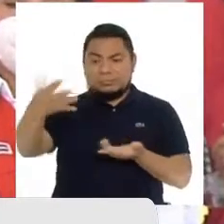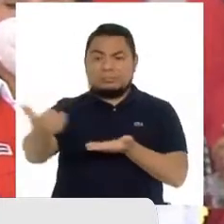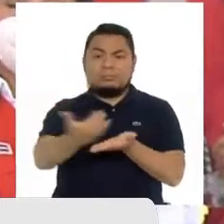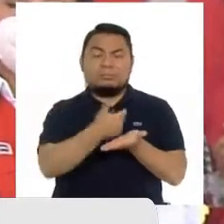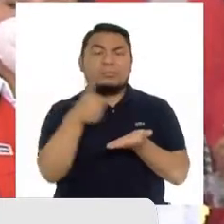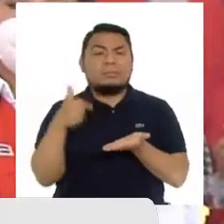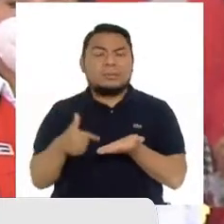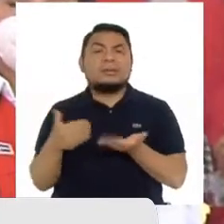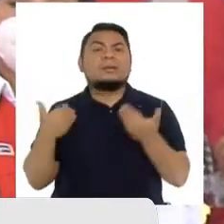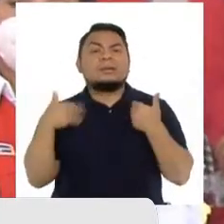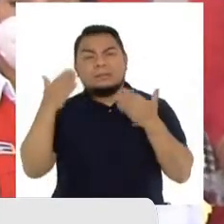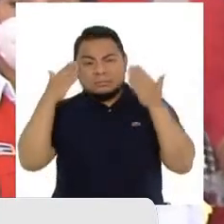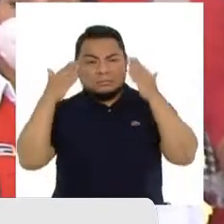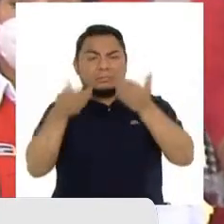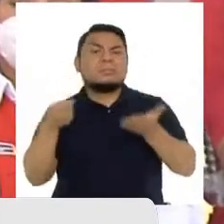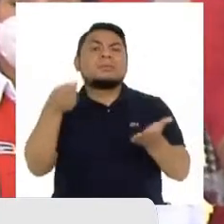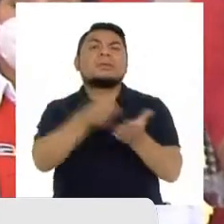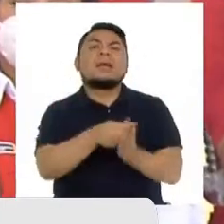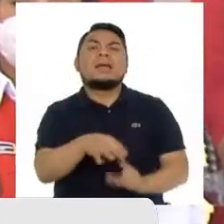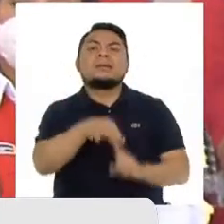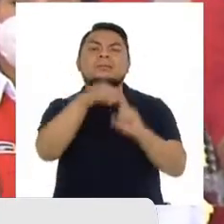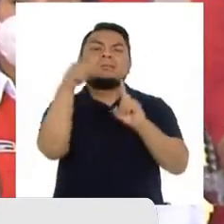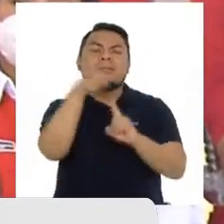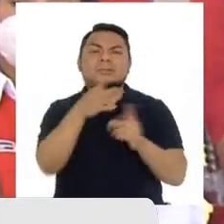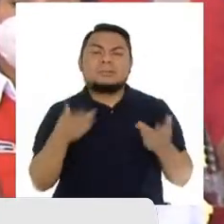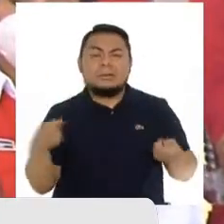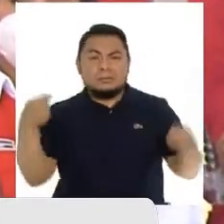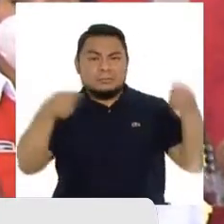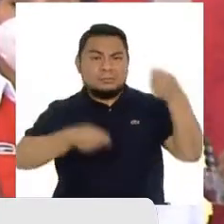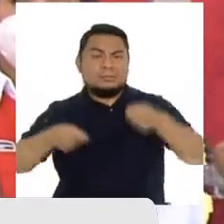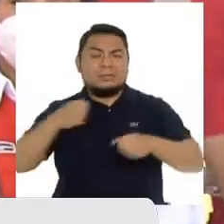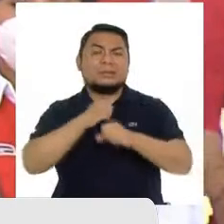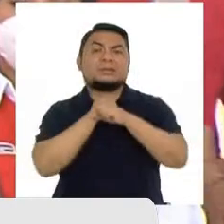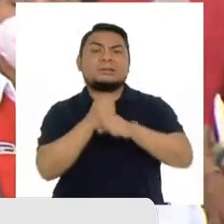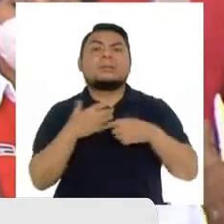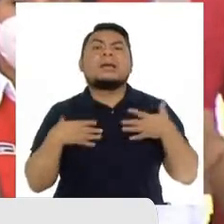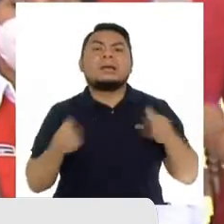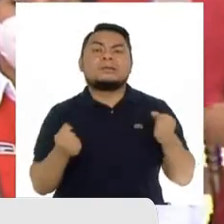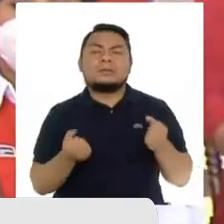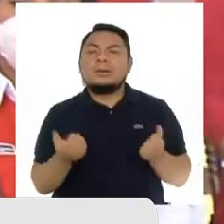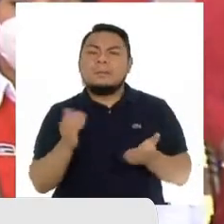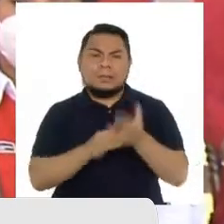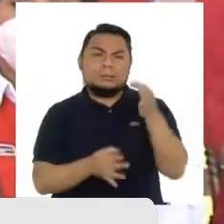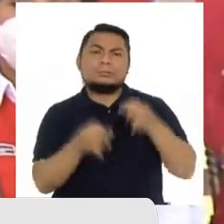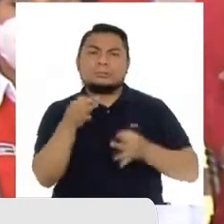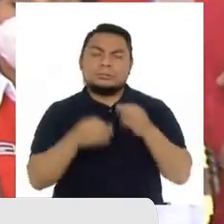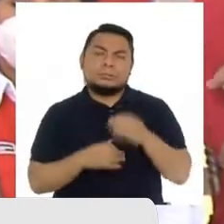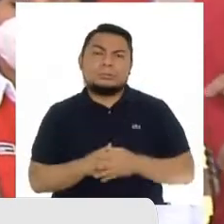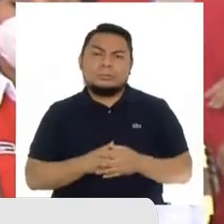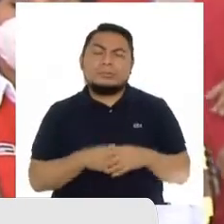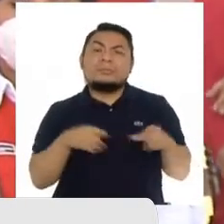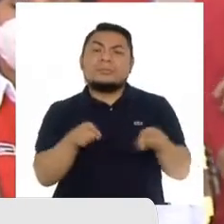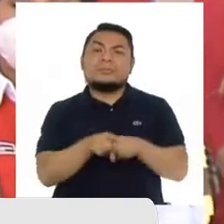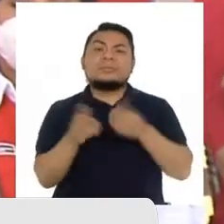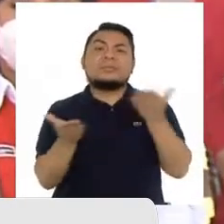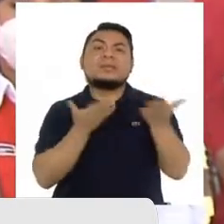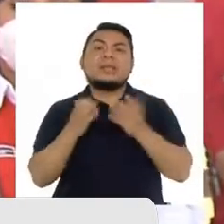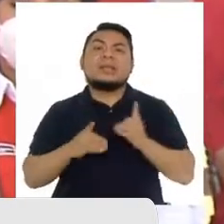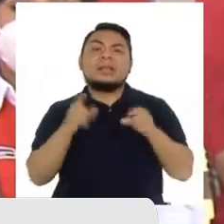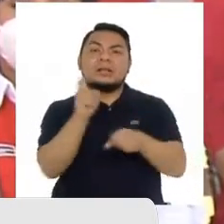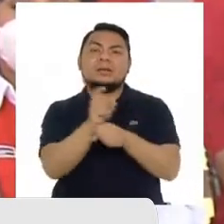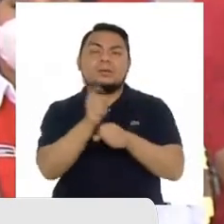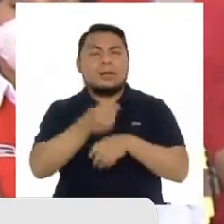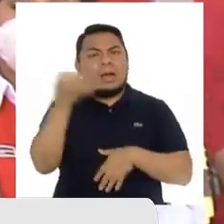destinados exclusivamente a financiar el sistema de salud más justo y un servicio educativo de